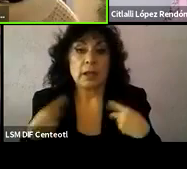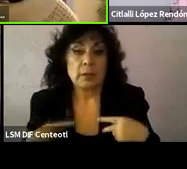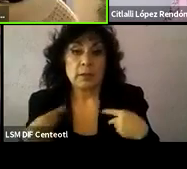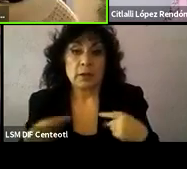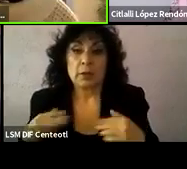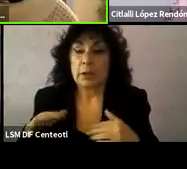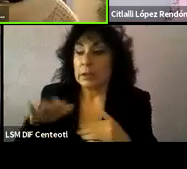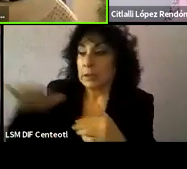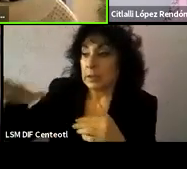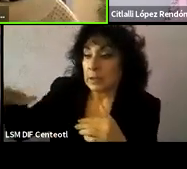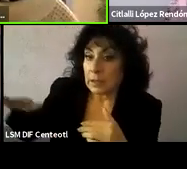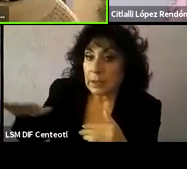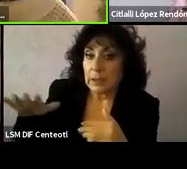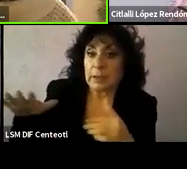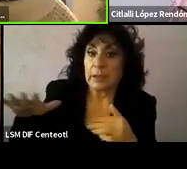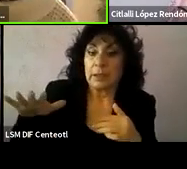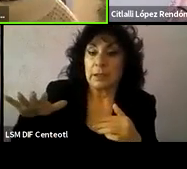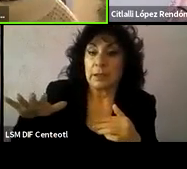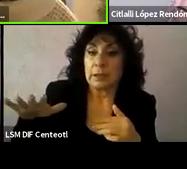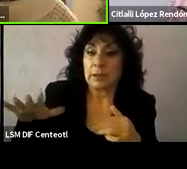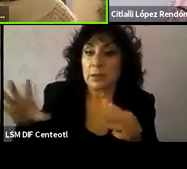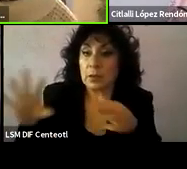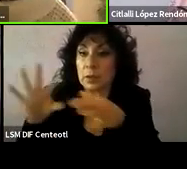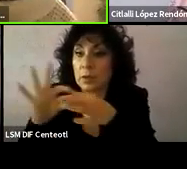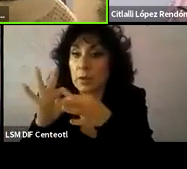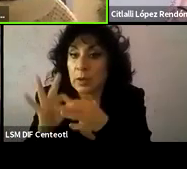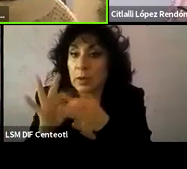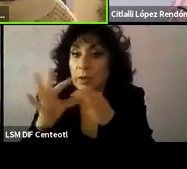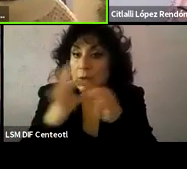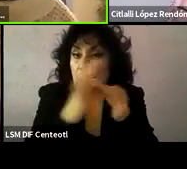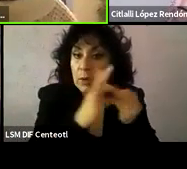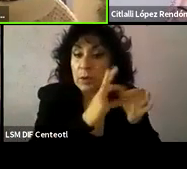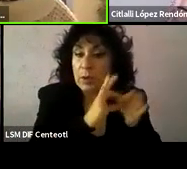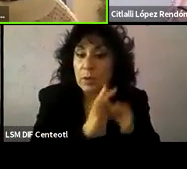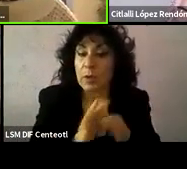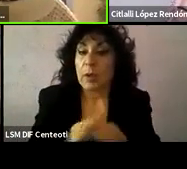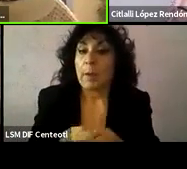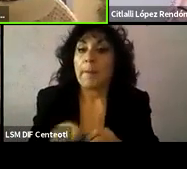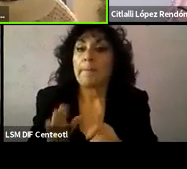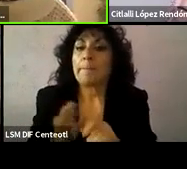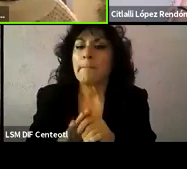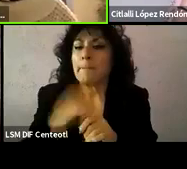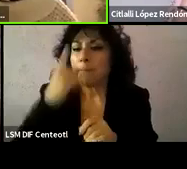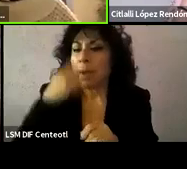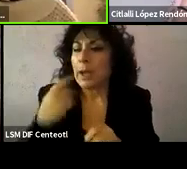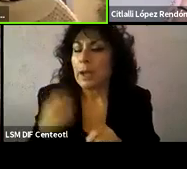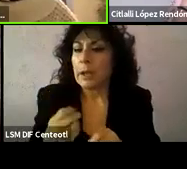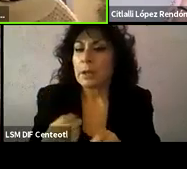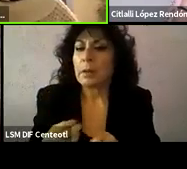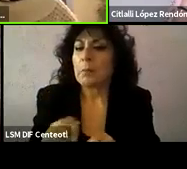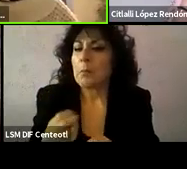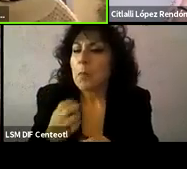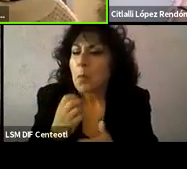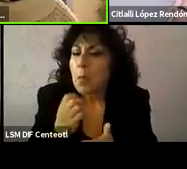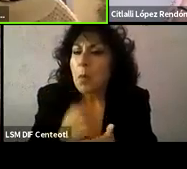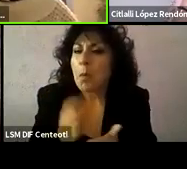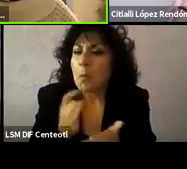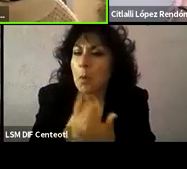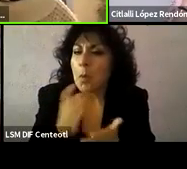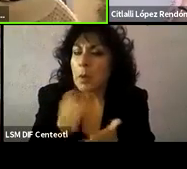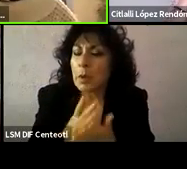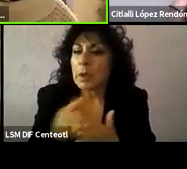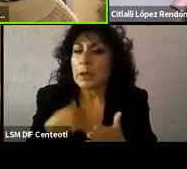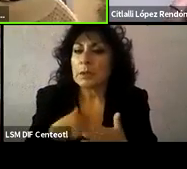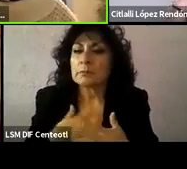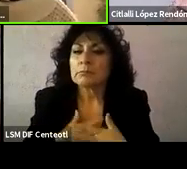¿no? Porque sí, también creo que si solamente nos quedamos en que respirando y tomando tus 50